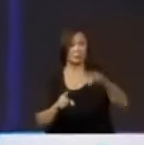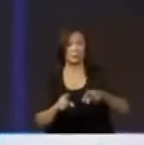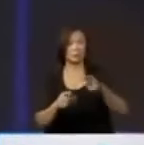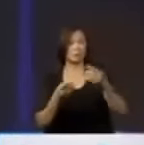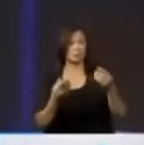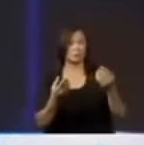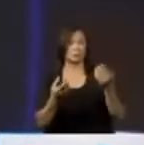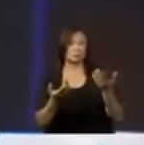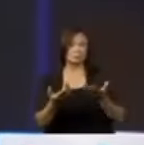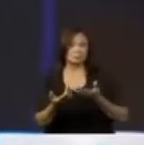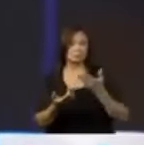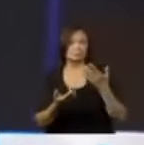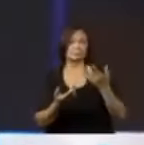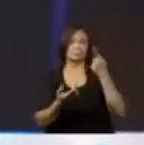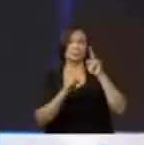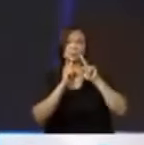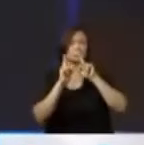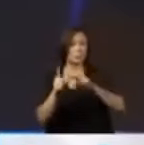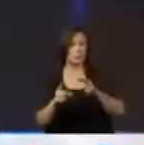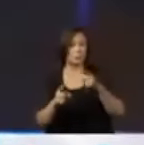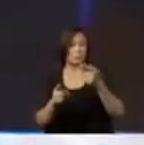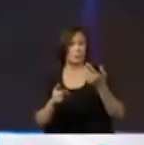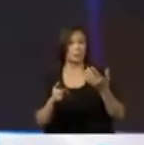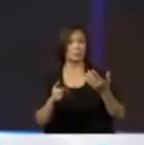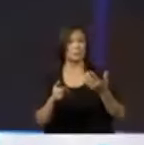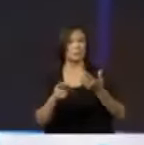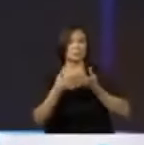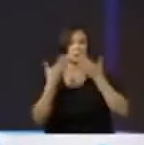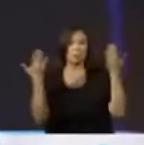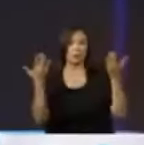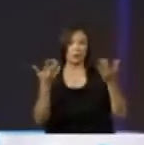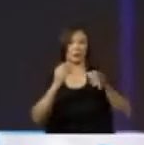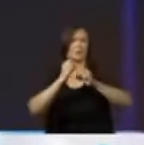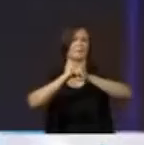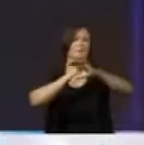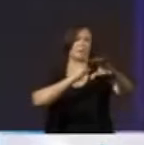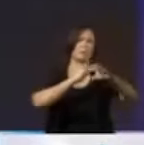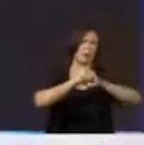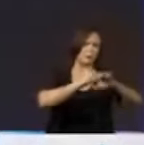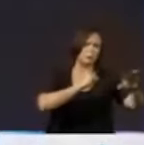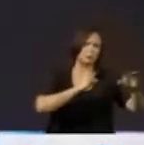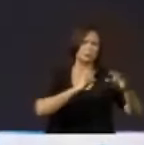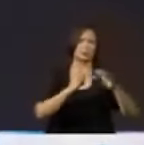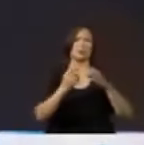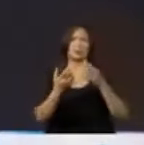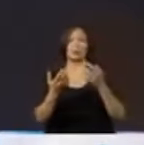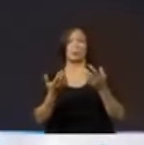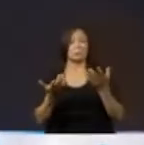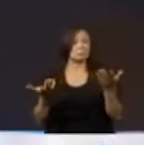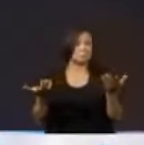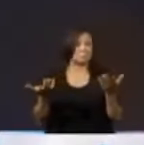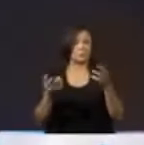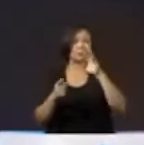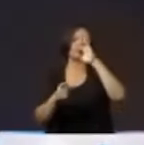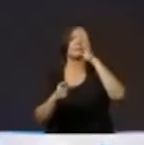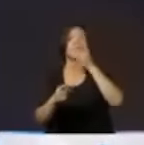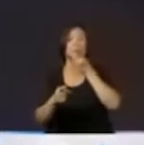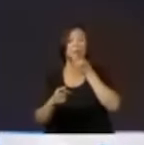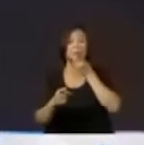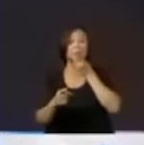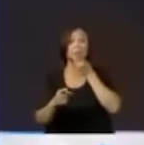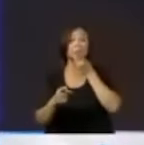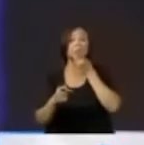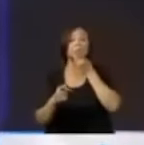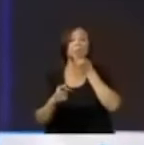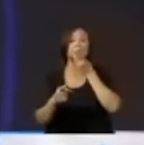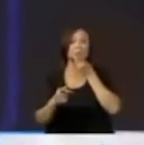debemos darle, respuestas que no están en la propaganda del gobierno. Ojalá viviéramos en la República